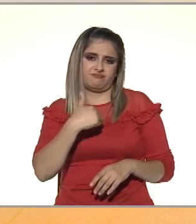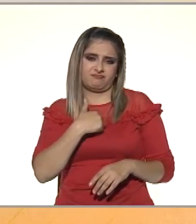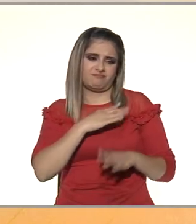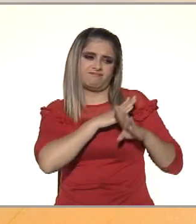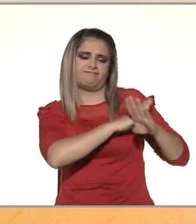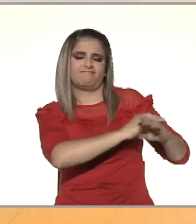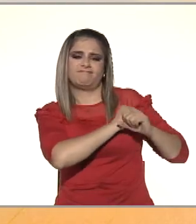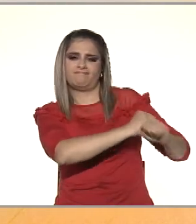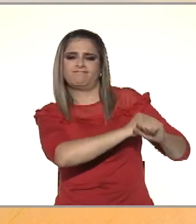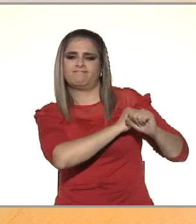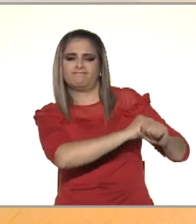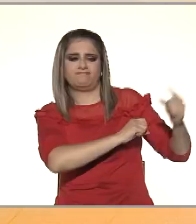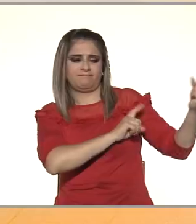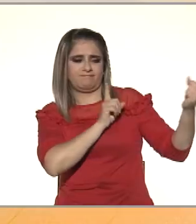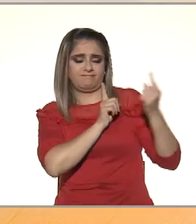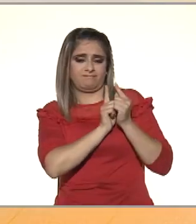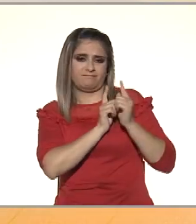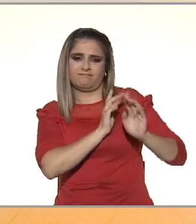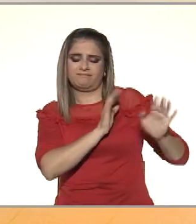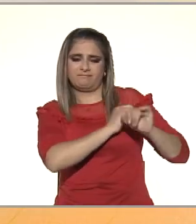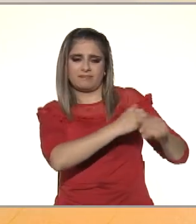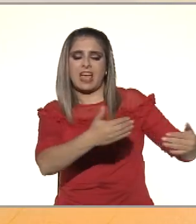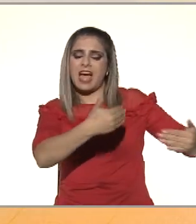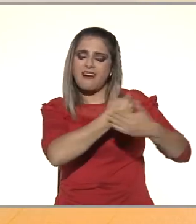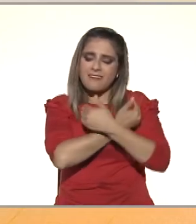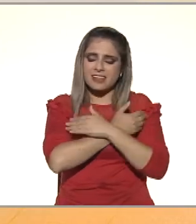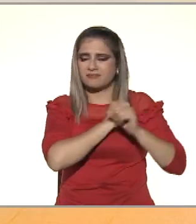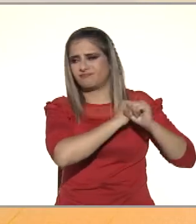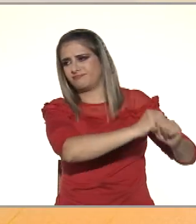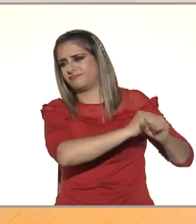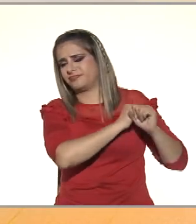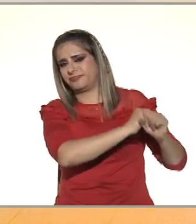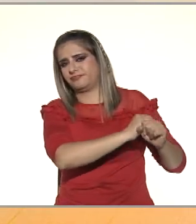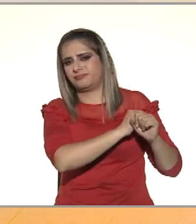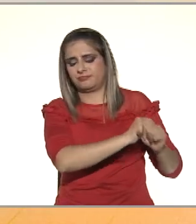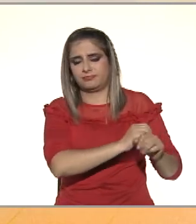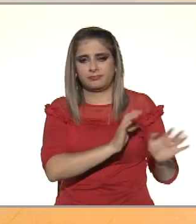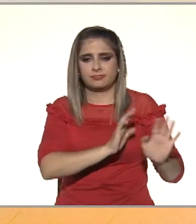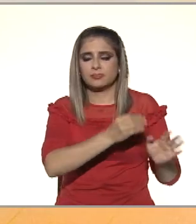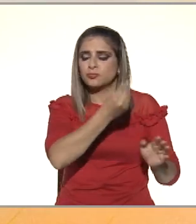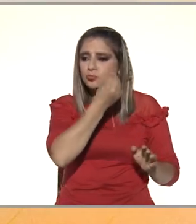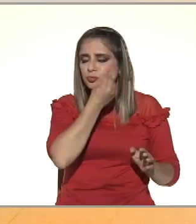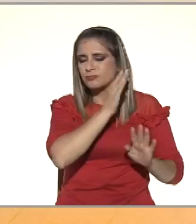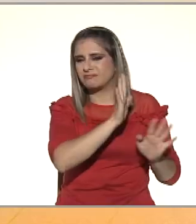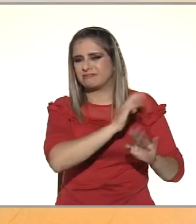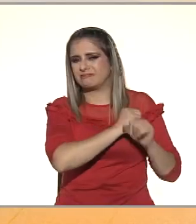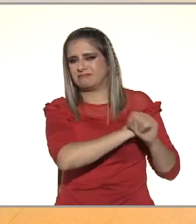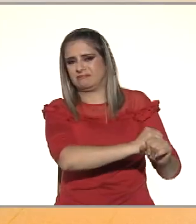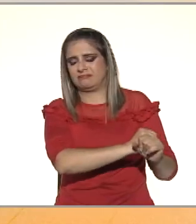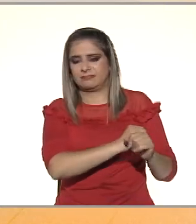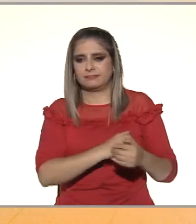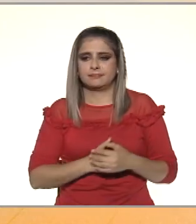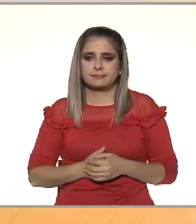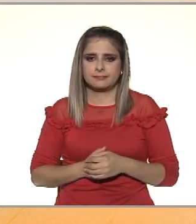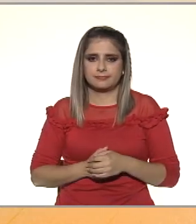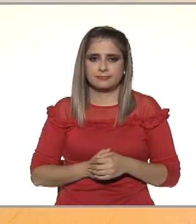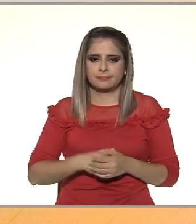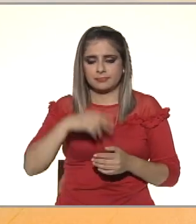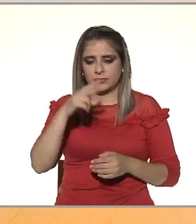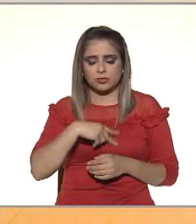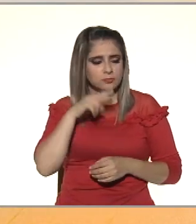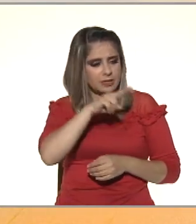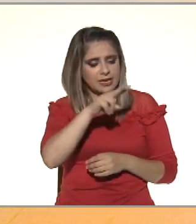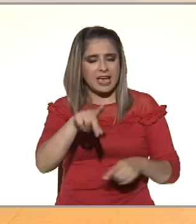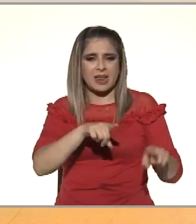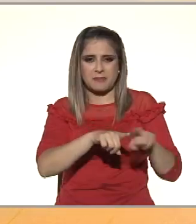se acercara a mí, ya no permitía que me abrazara, que me besara. Yo veía que mis